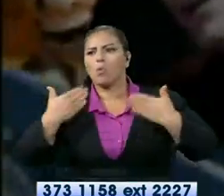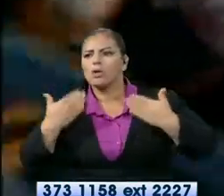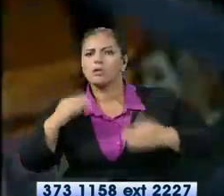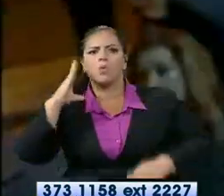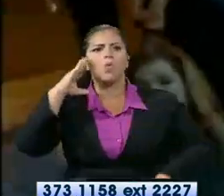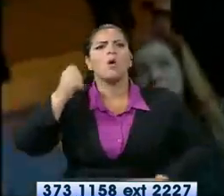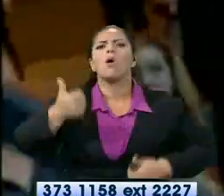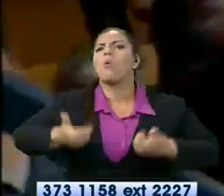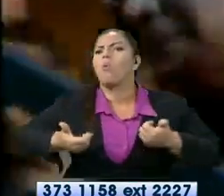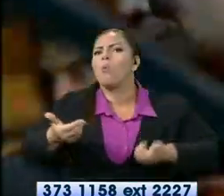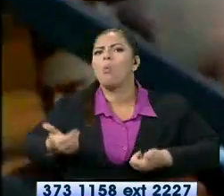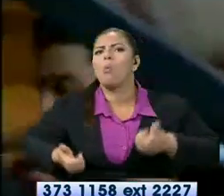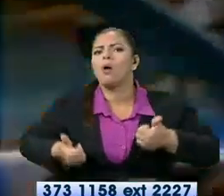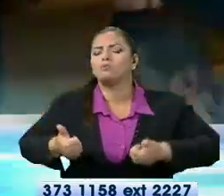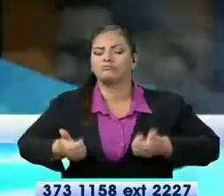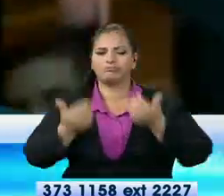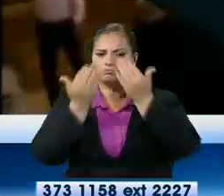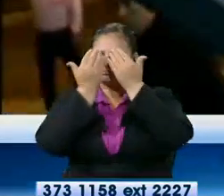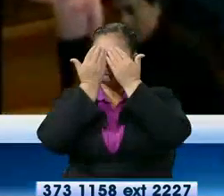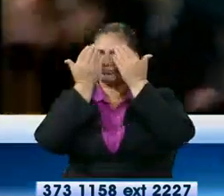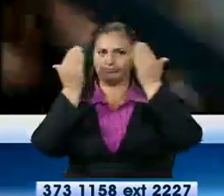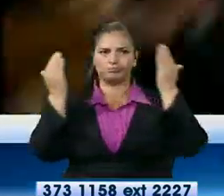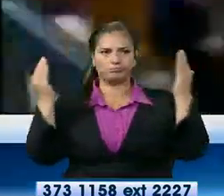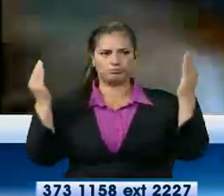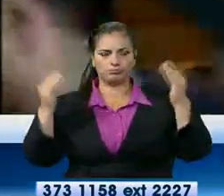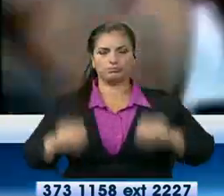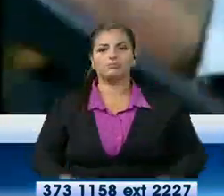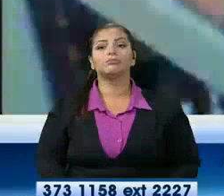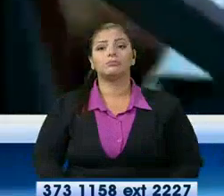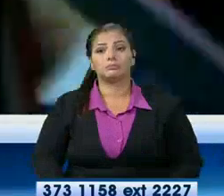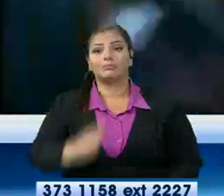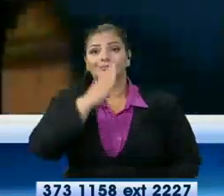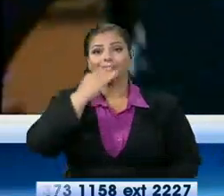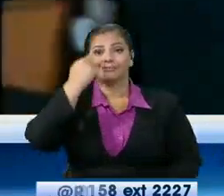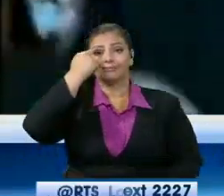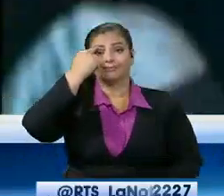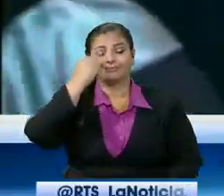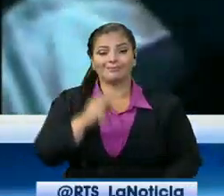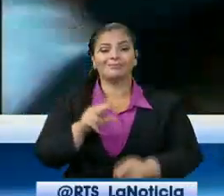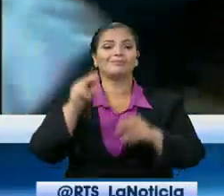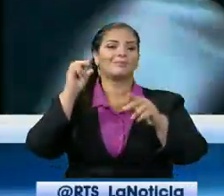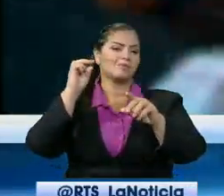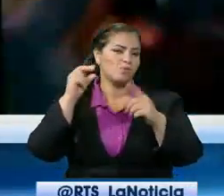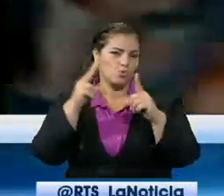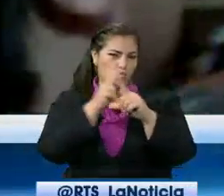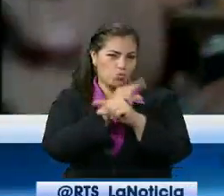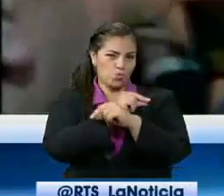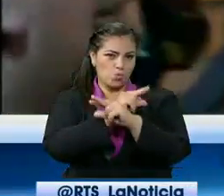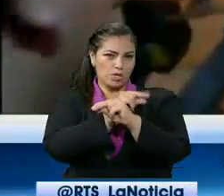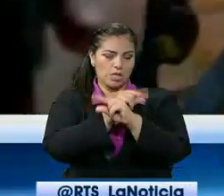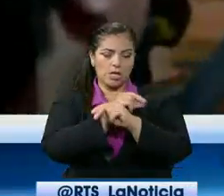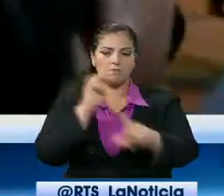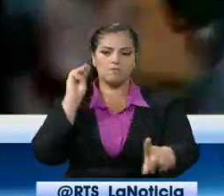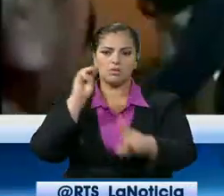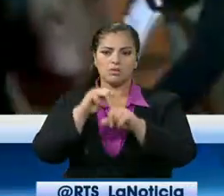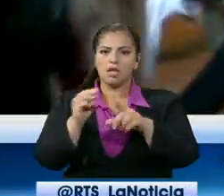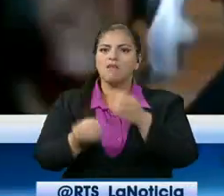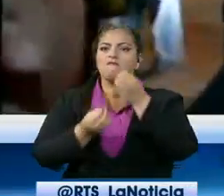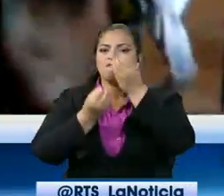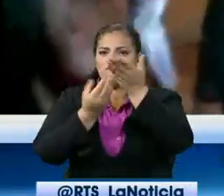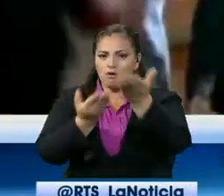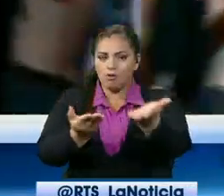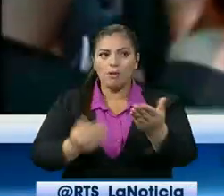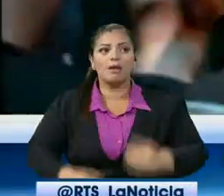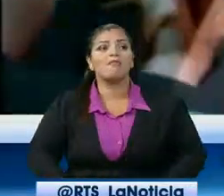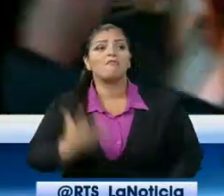El expresidente lo confirmaba mediante su cuenta de Twitter, aquí anunciaba que el próximo 4 de enero retornaría al país nuevamente.